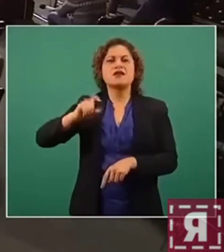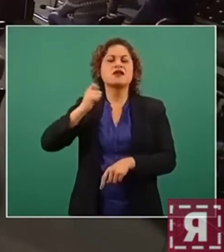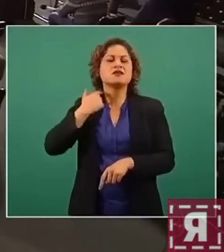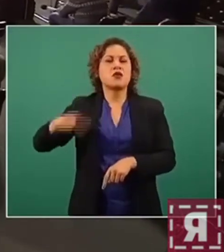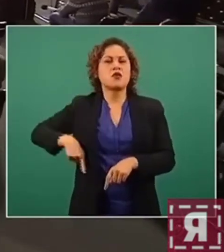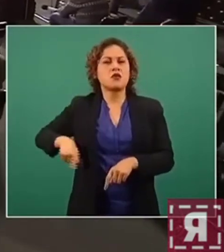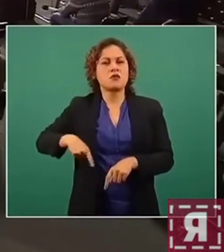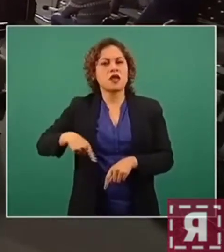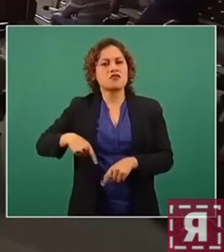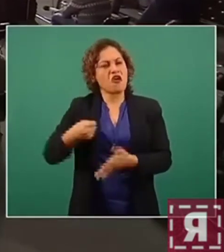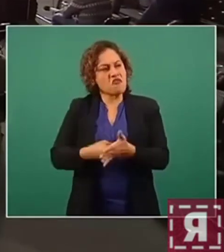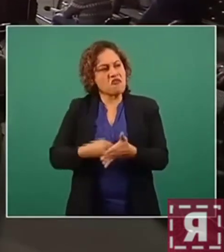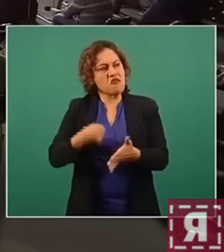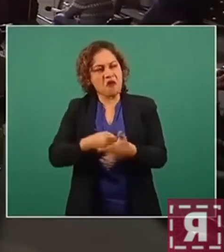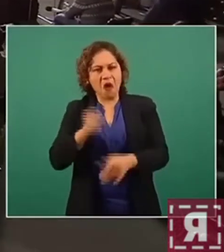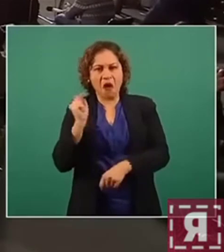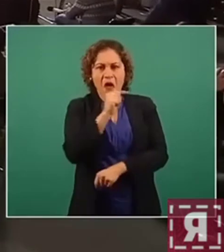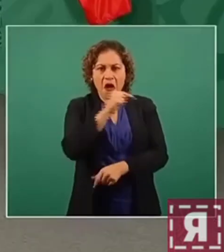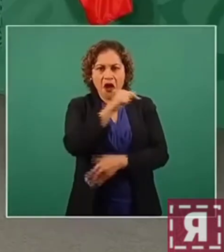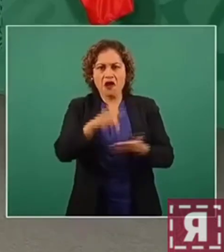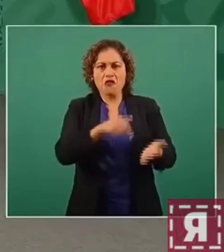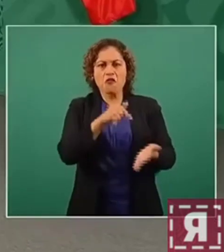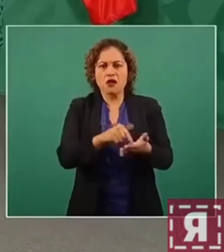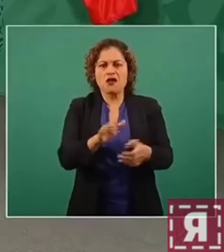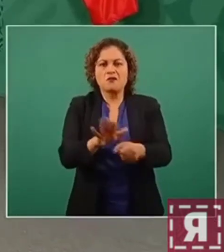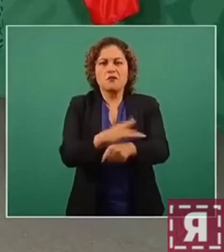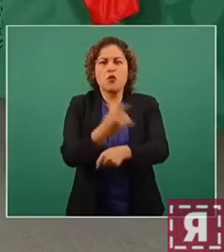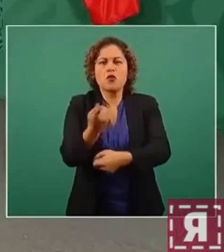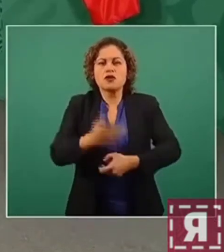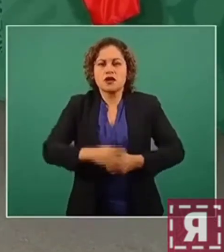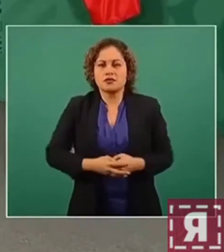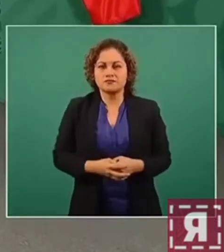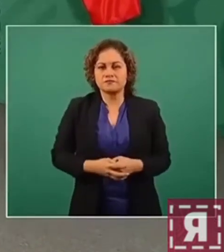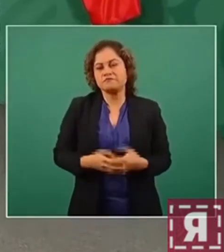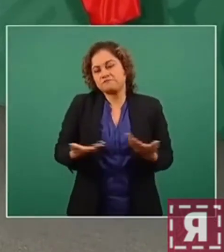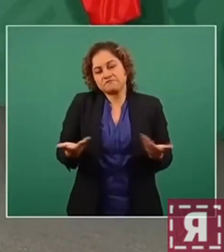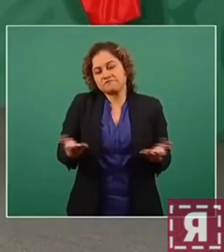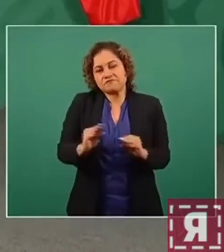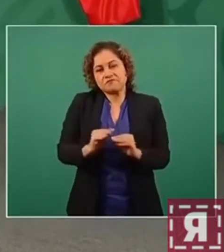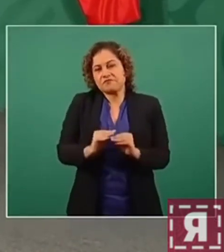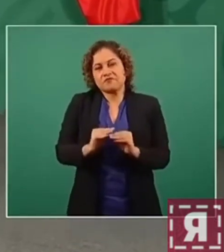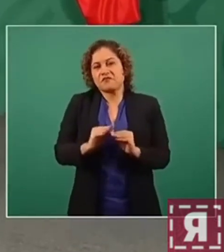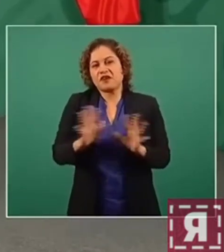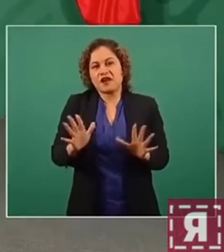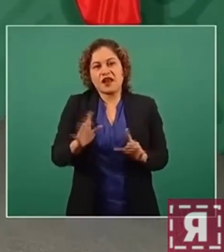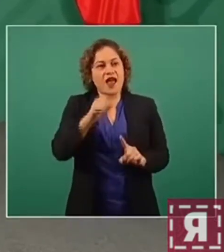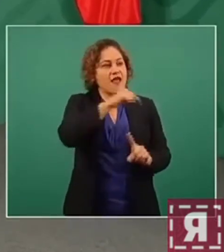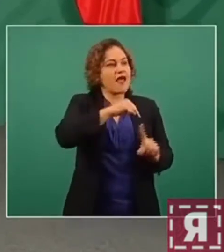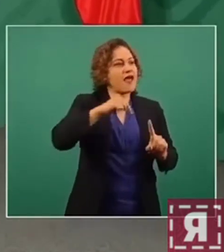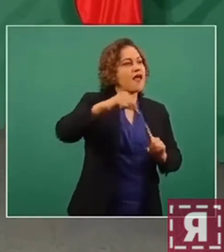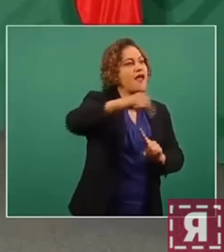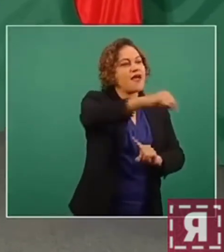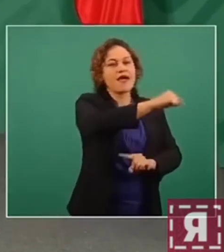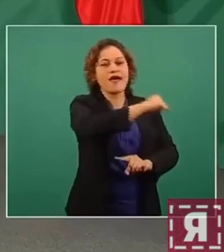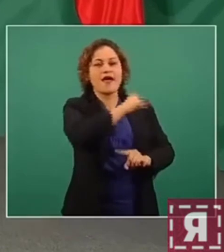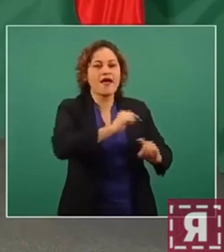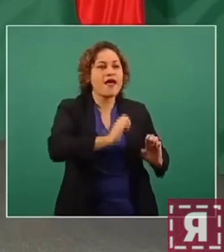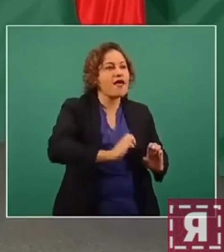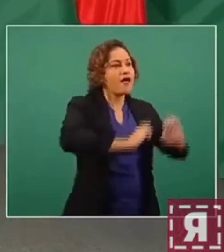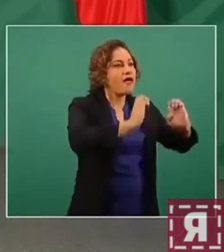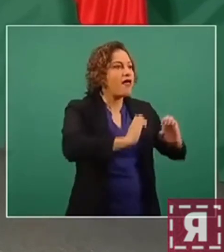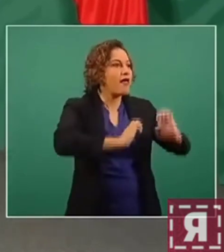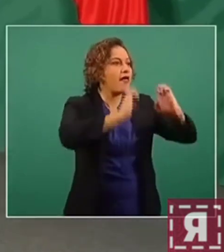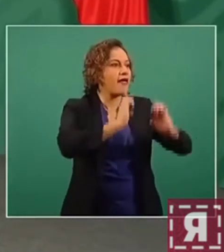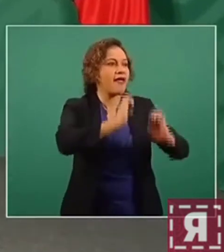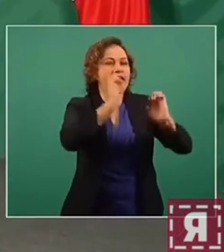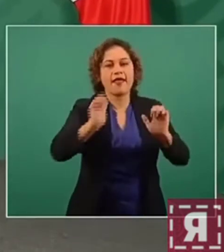Porque estaban pensando en los negocios inmobiliarios, en